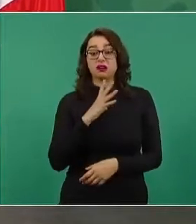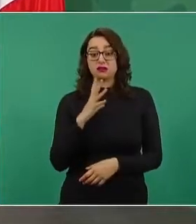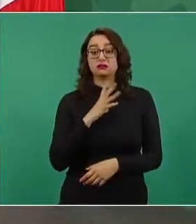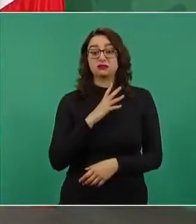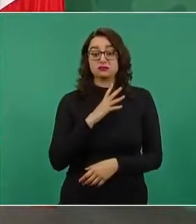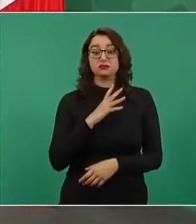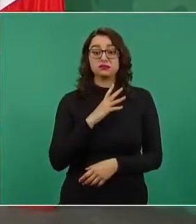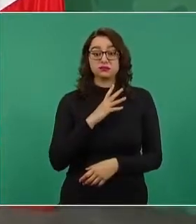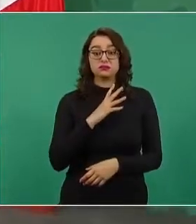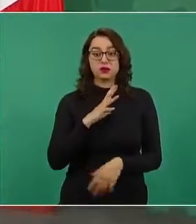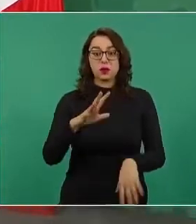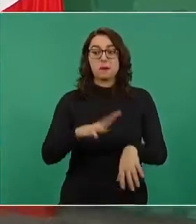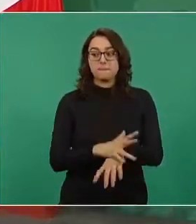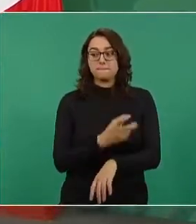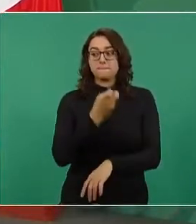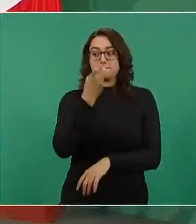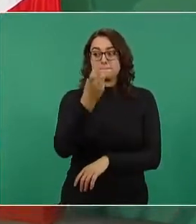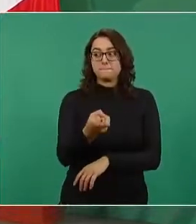Por eso